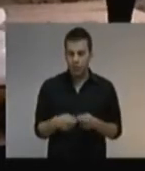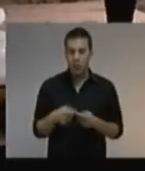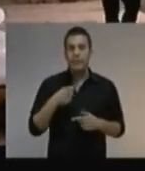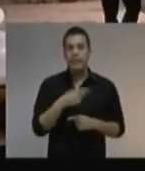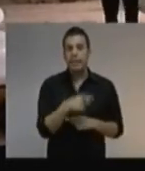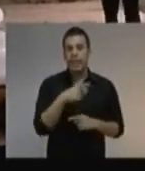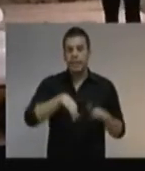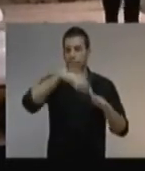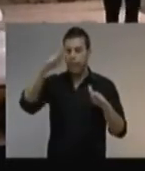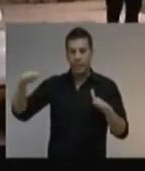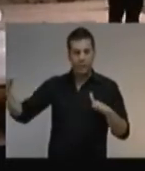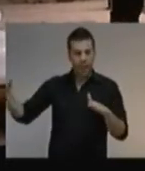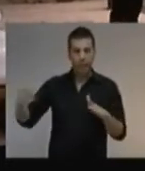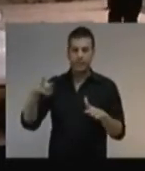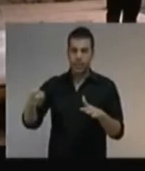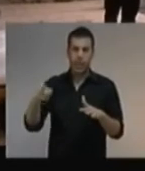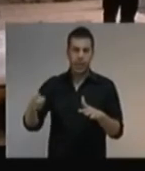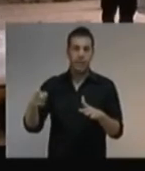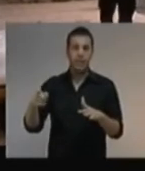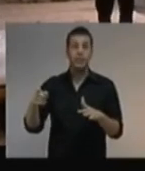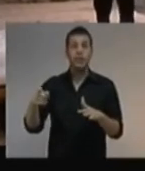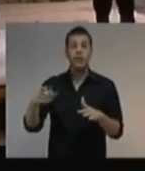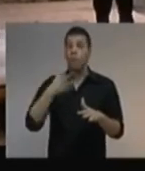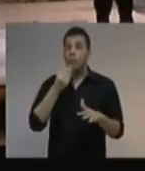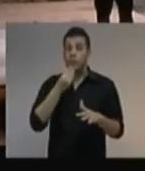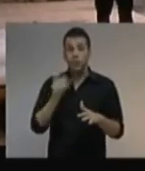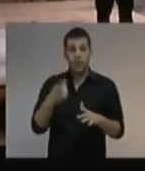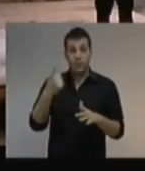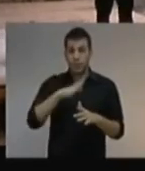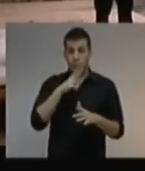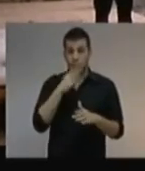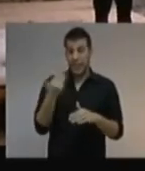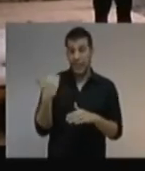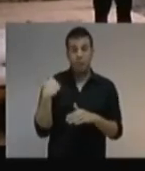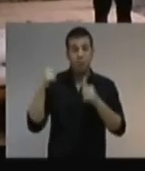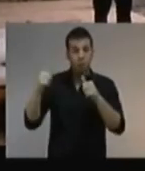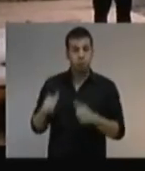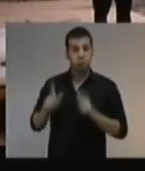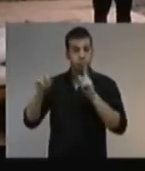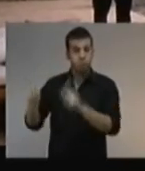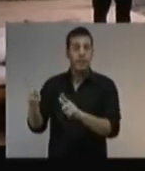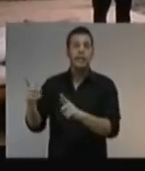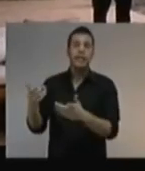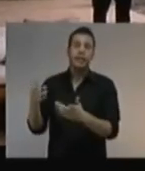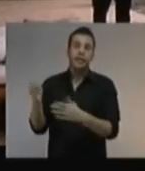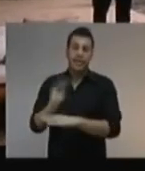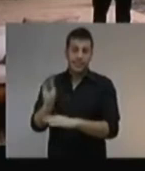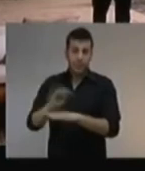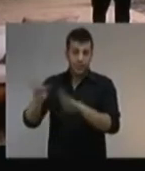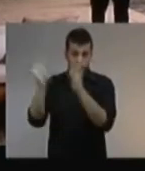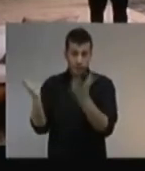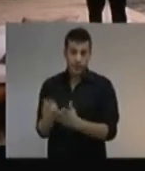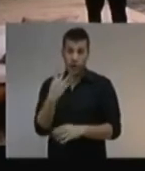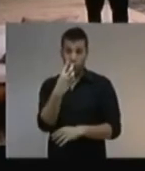los paisajes más idílicos de esta isla porque precisamente ha sido declarada Reserva de la Biosfera recientemente en el 43% de su